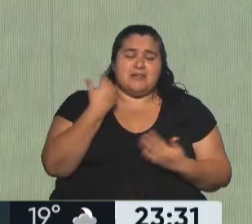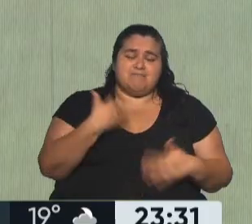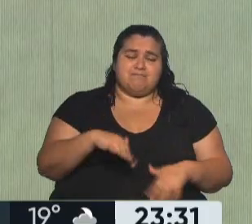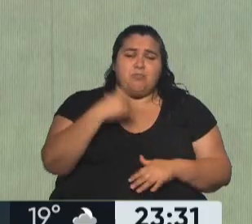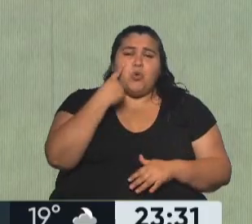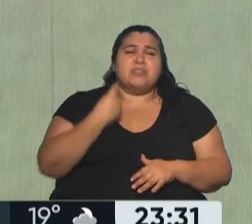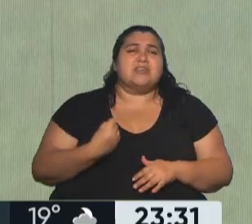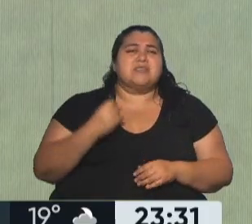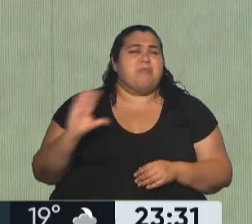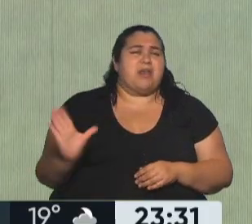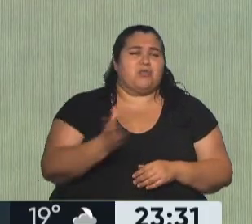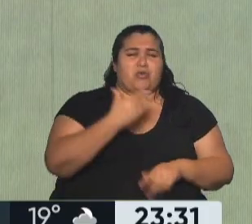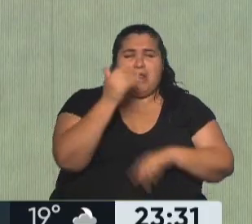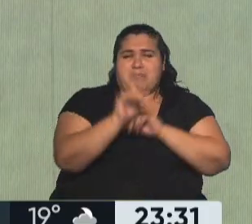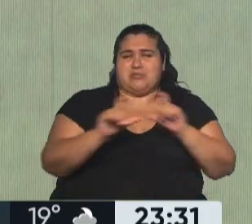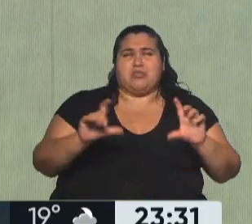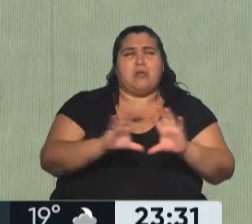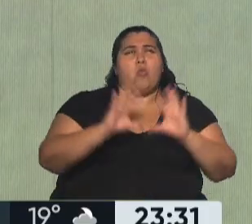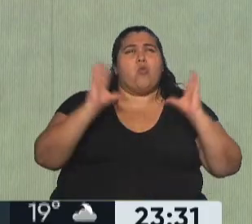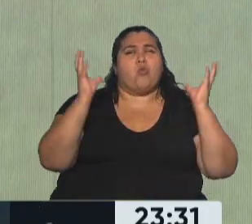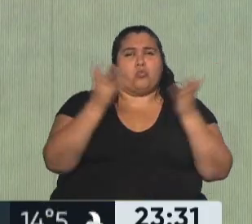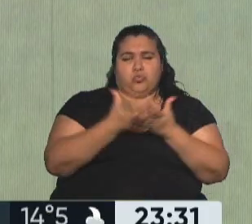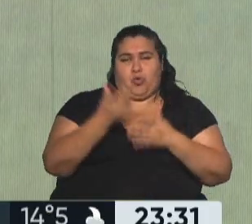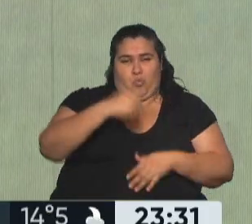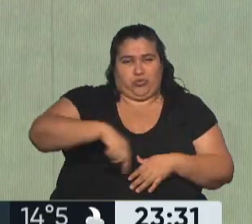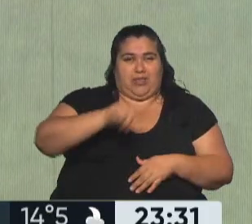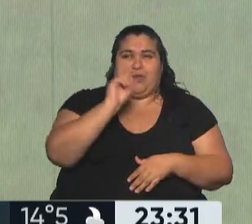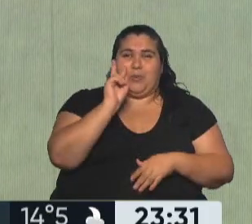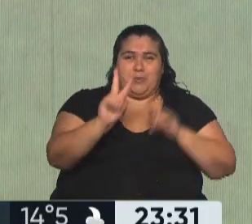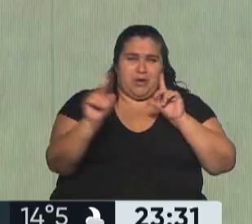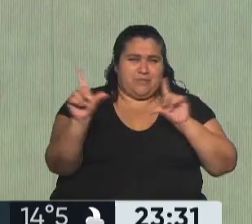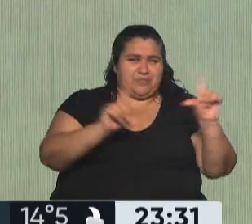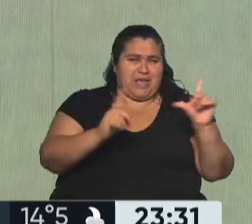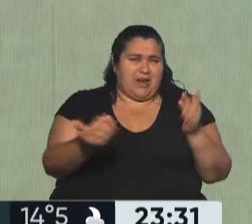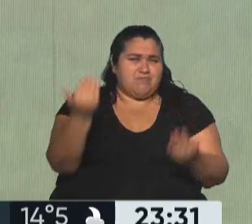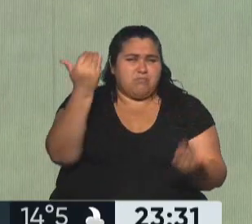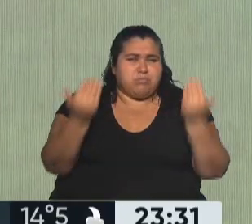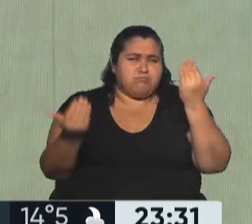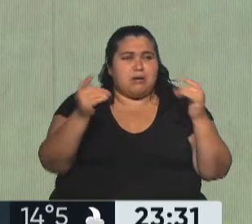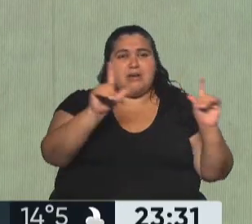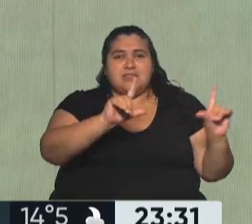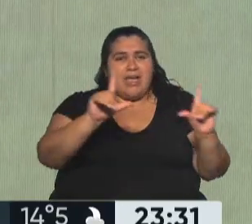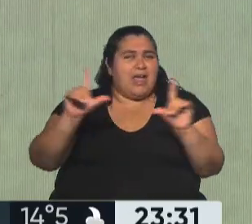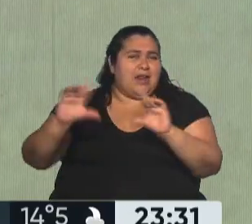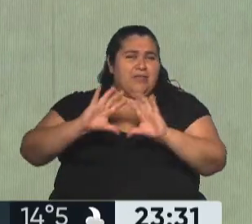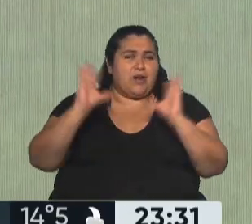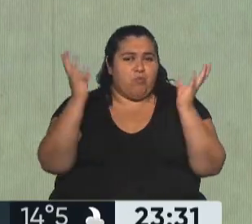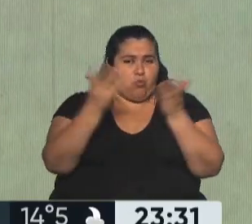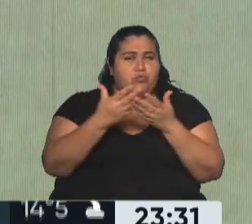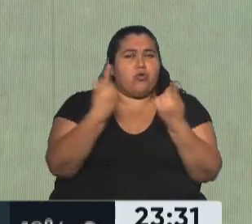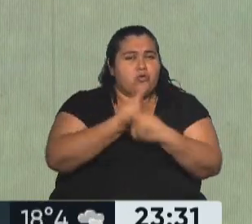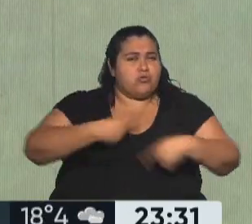la humanidad, porque es una noticia que recorrió el mundo entero. Ustedes lo veían en las pantallas de los canales del mundo. Vamos a